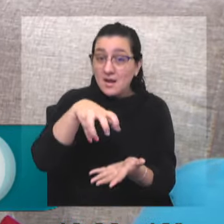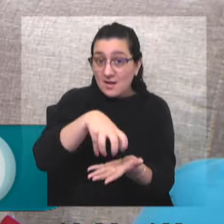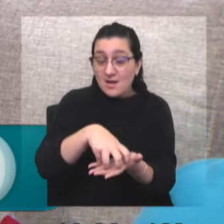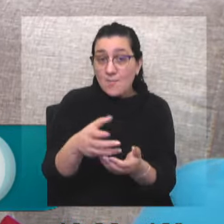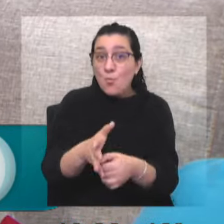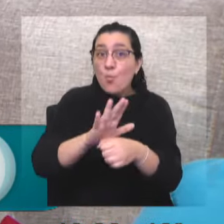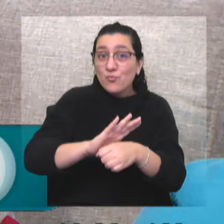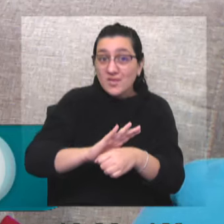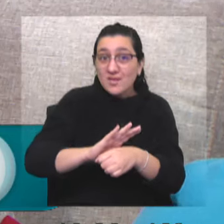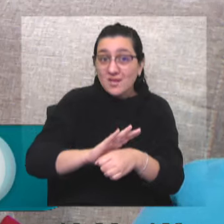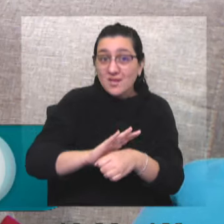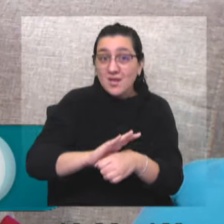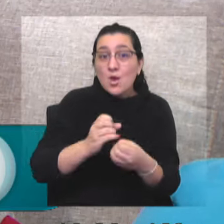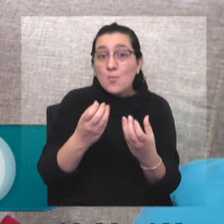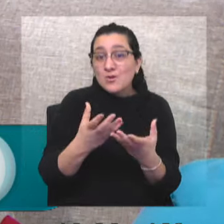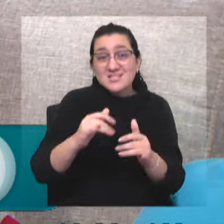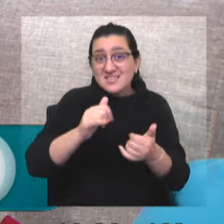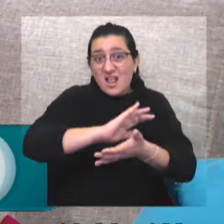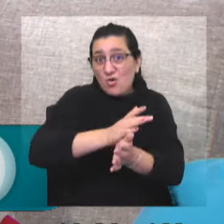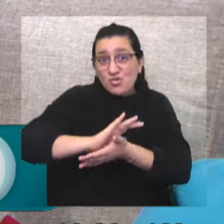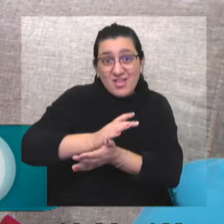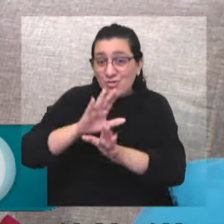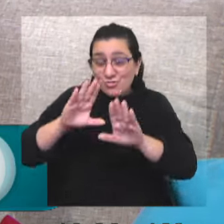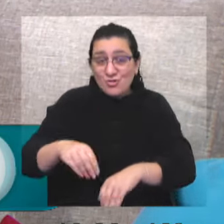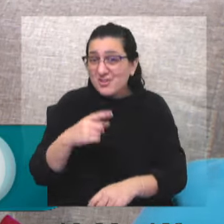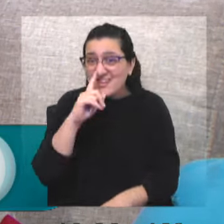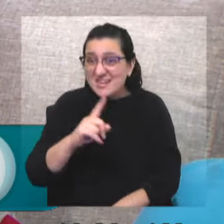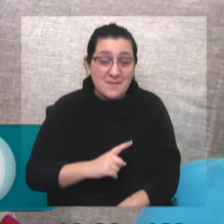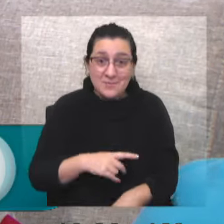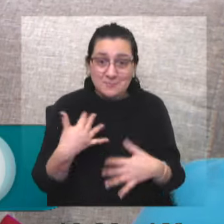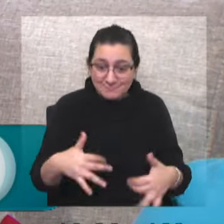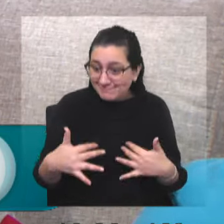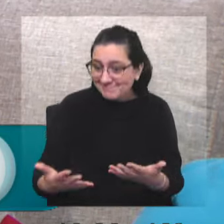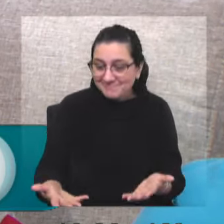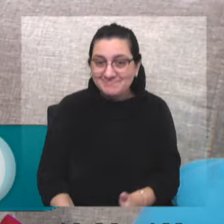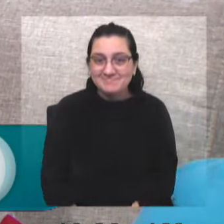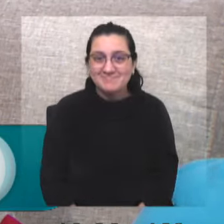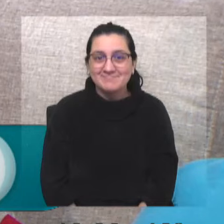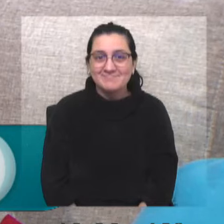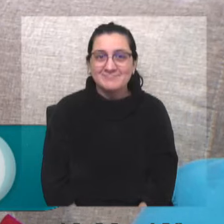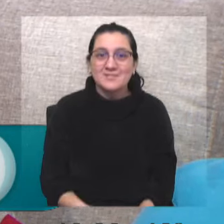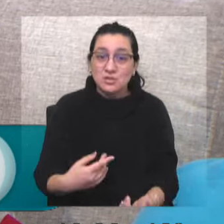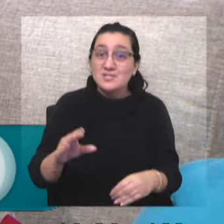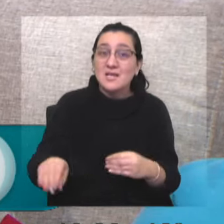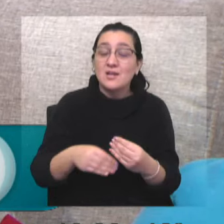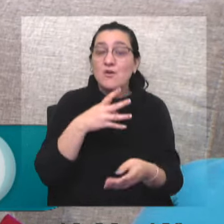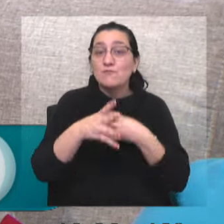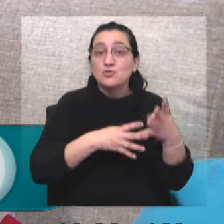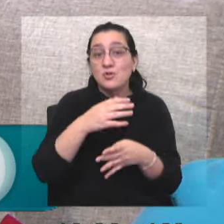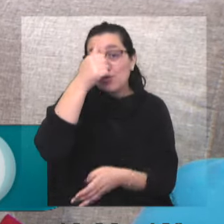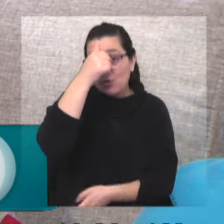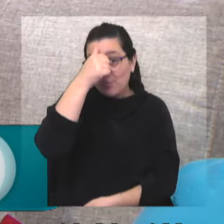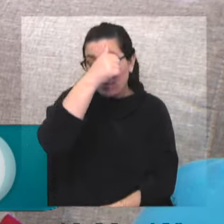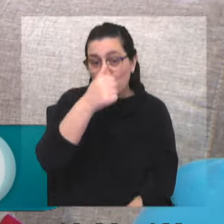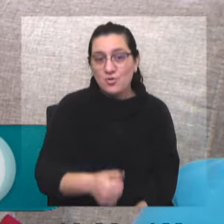entrada, porque están agotando las funciones así, como una cosa con mucha vorágine. Entonces se agrega esta función de domingo, que está bueno porque hay